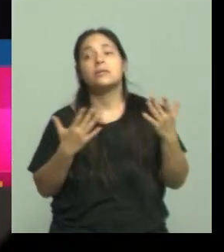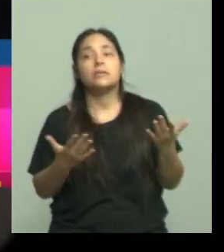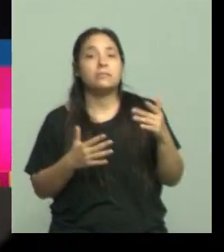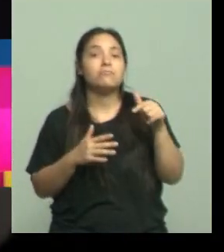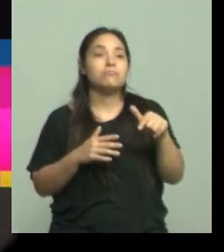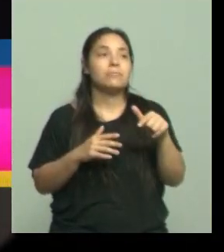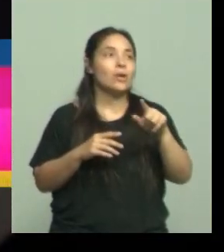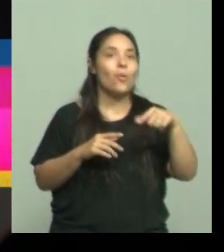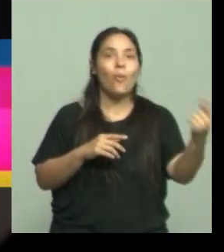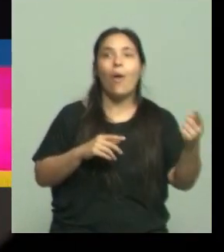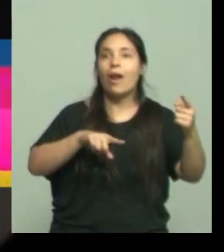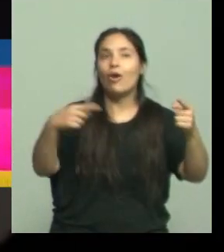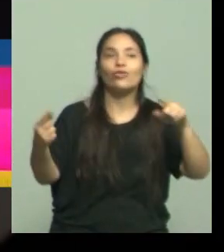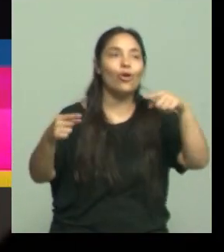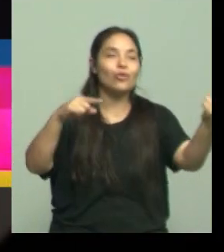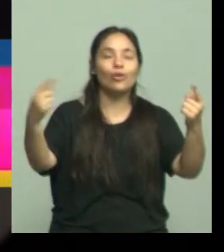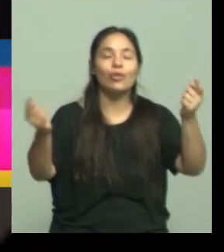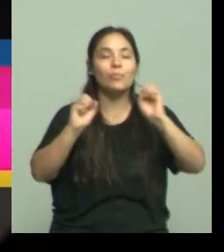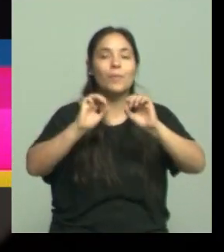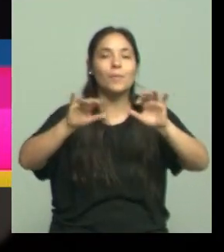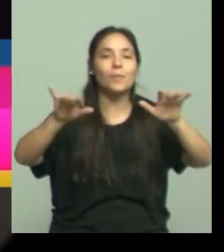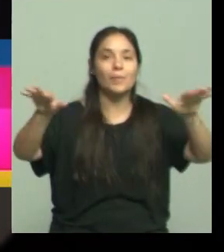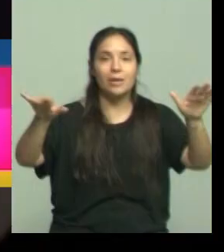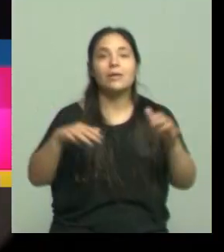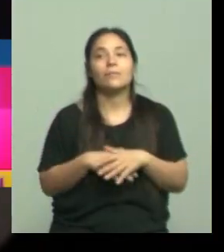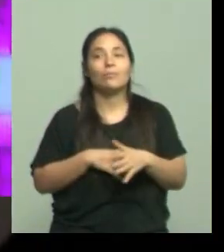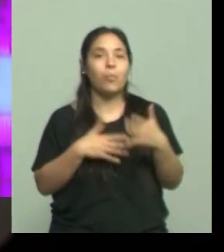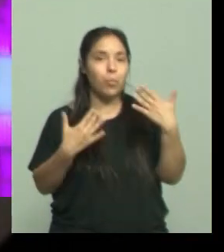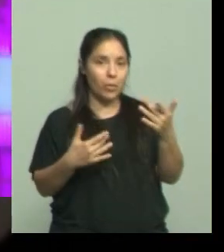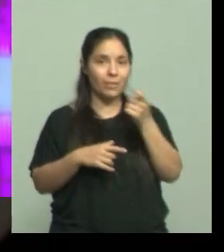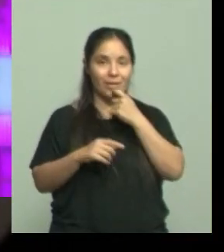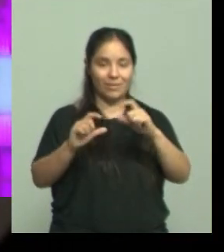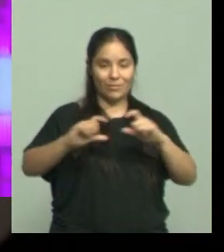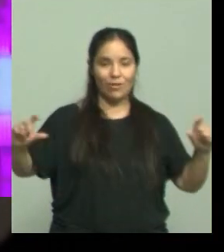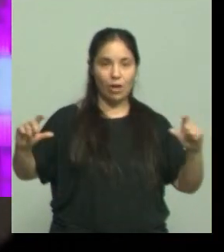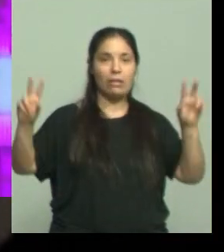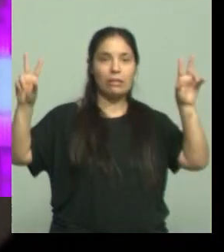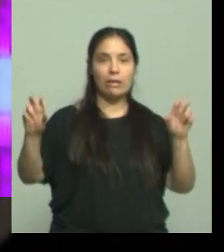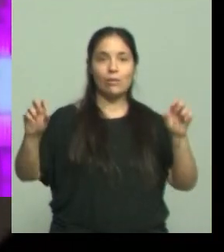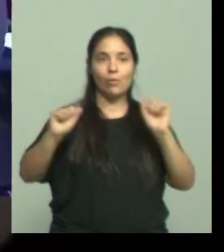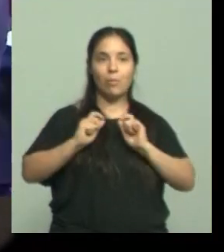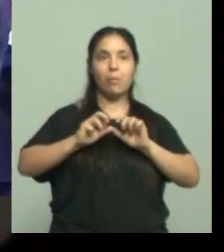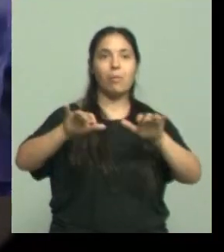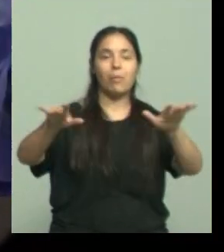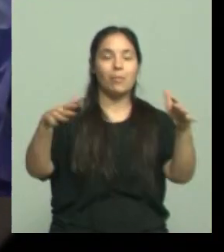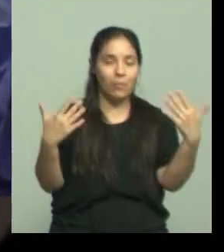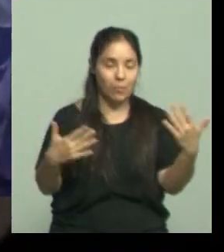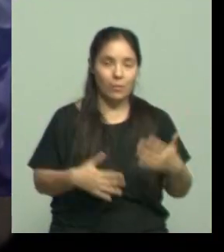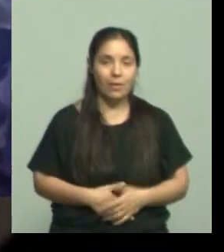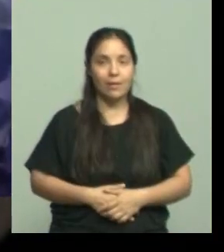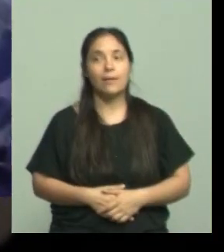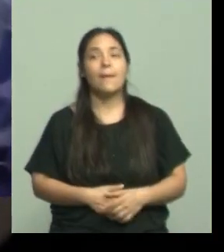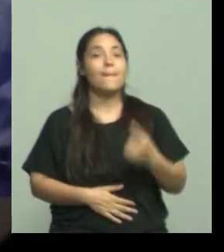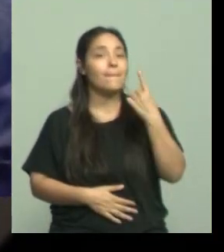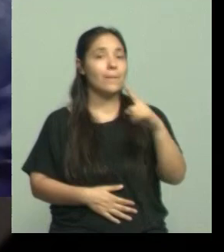se replican. Siempre se busca la capacidad de establecer un título, una forma de incidir y replicarse. Ahora, en